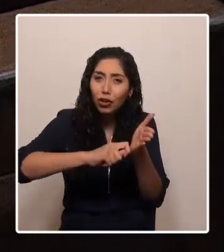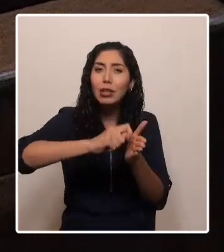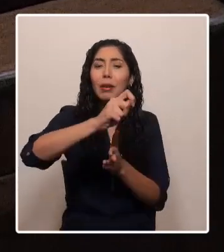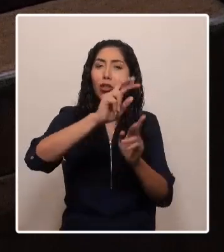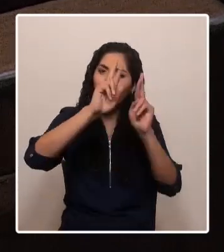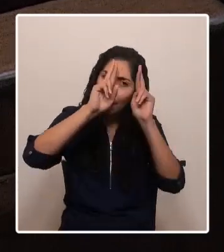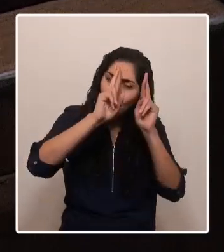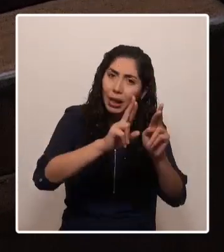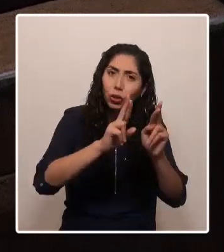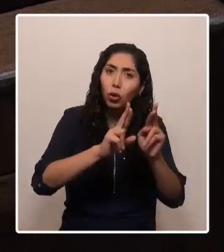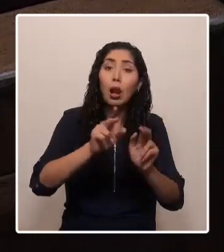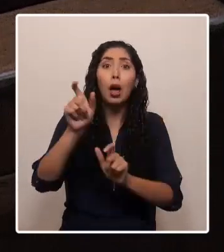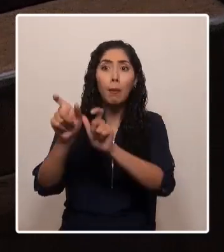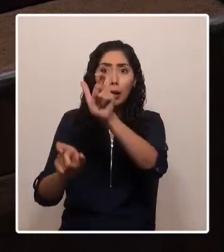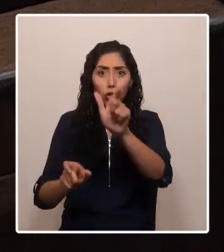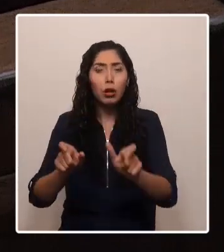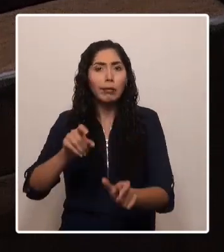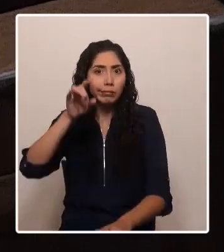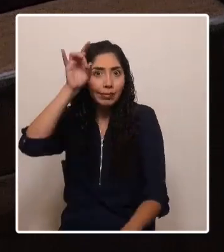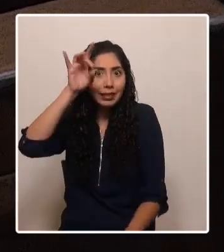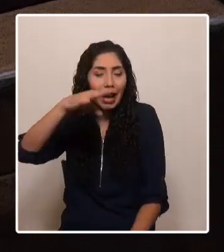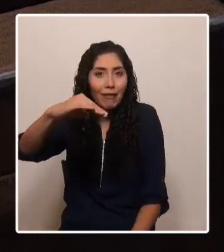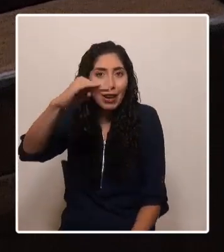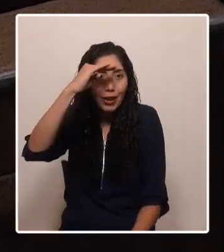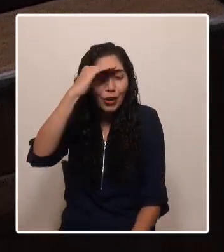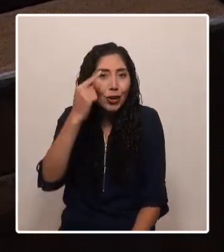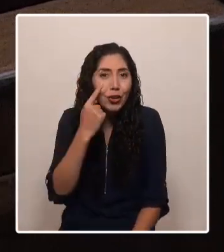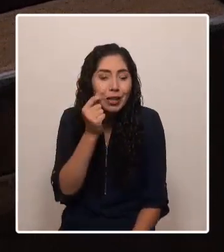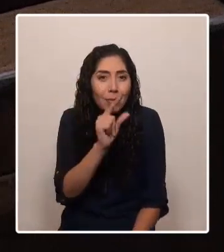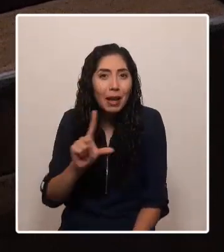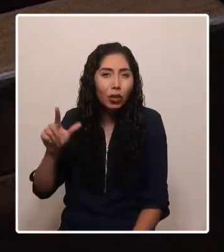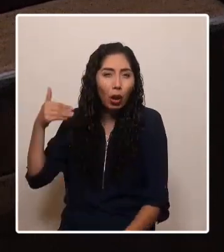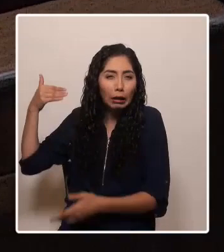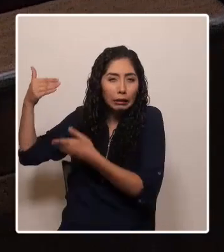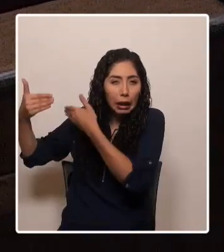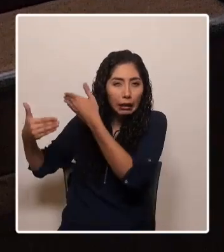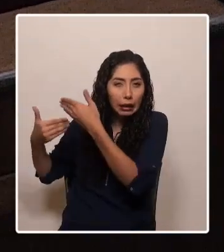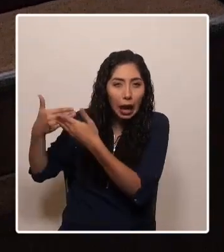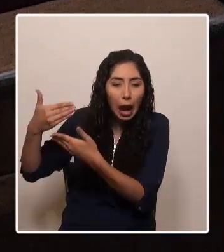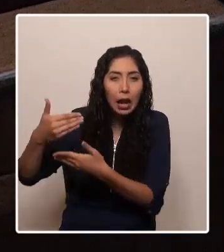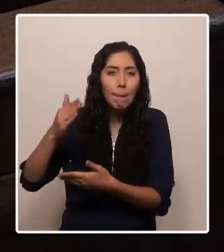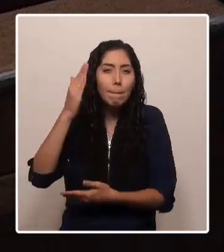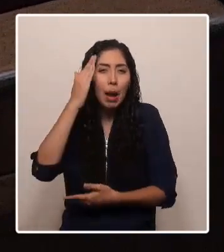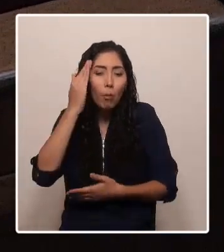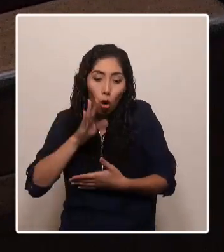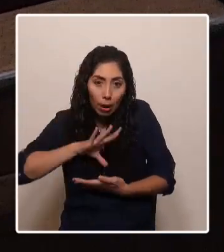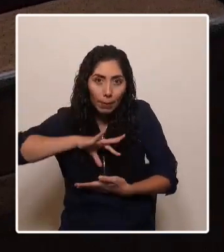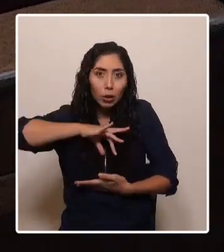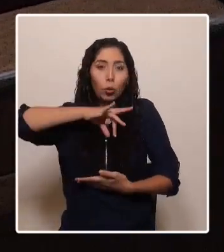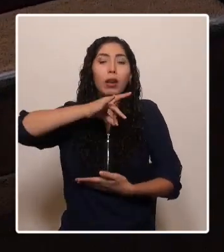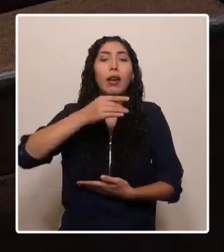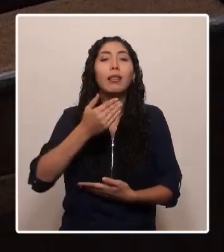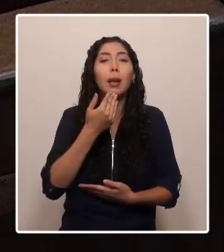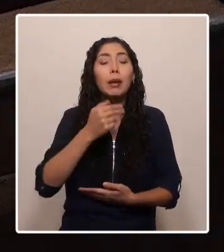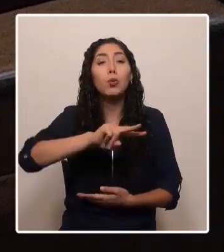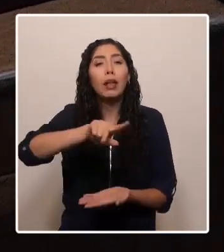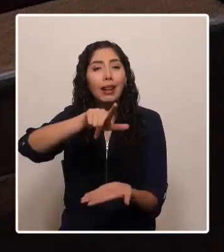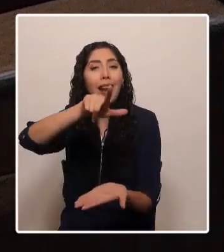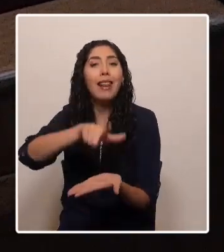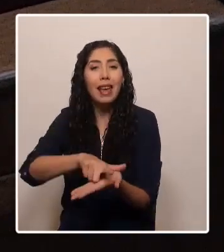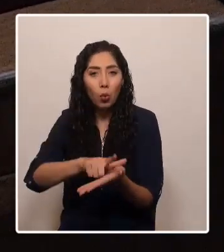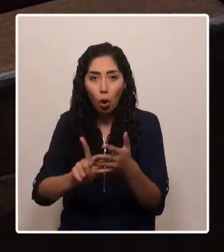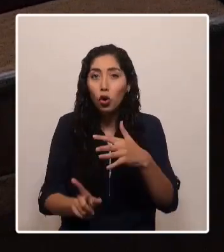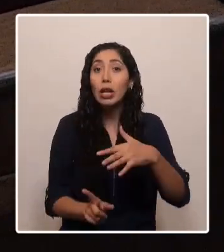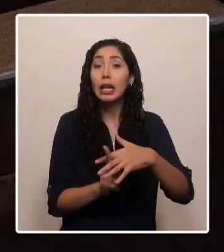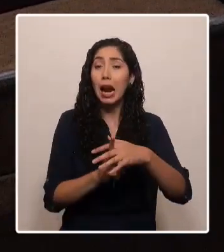la sabiduría ancestral, el conocimiento, la memoria, la espiritualidad y principalmente nuestras lenguas originarias. Busca